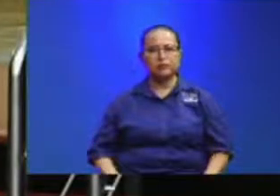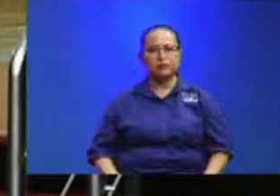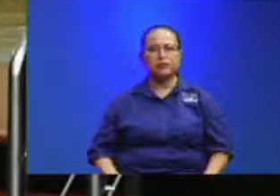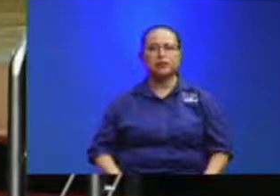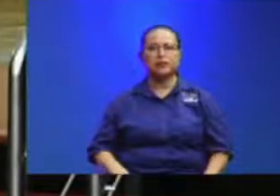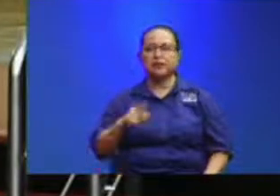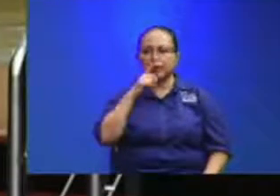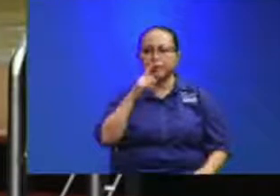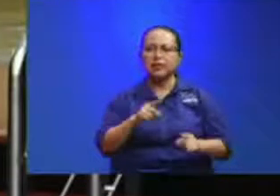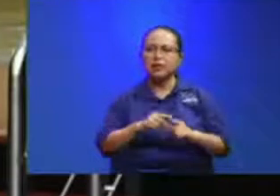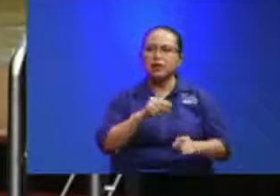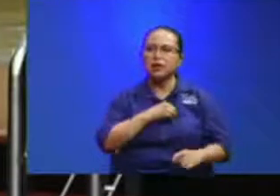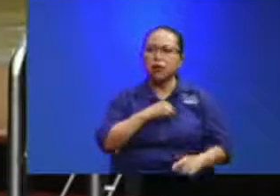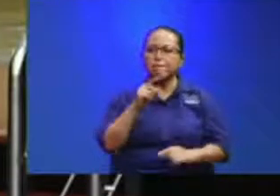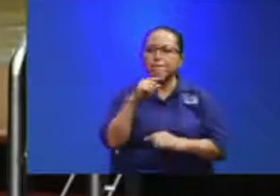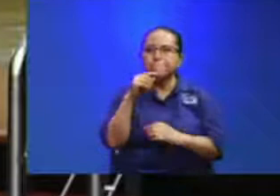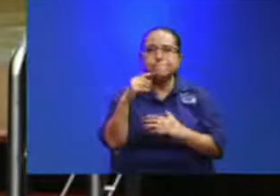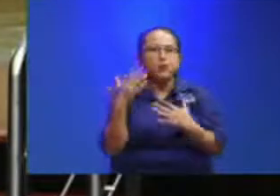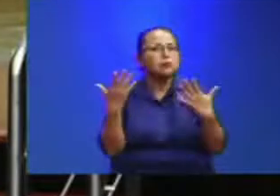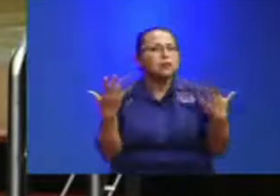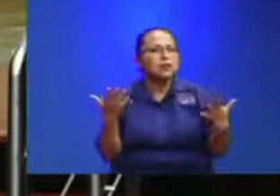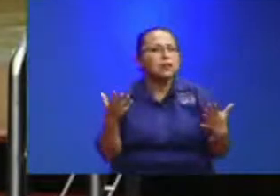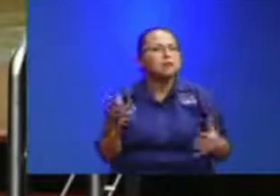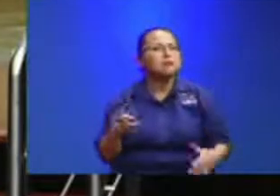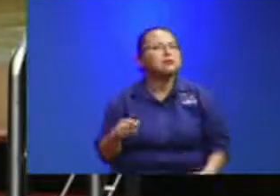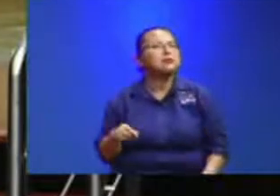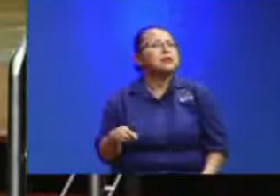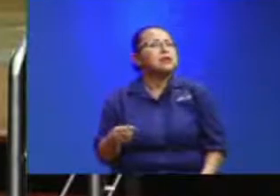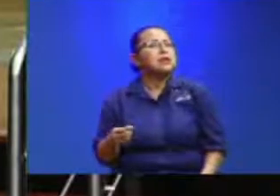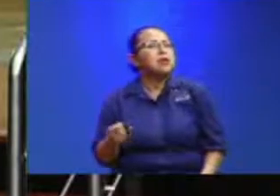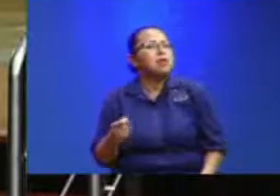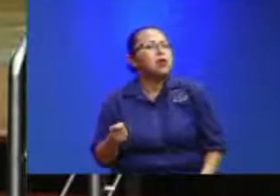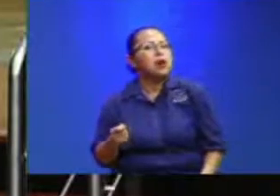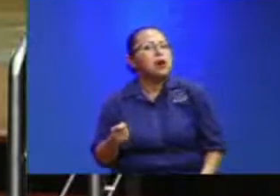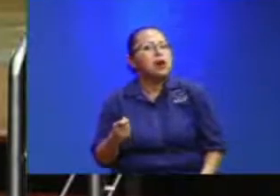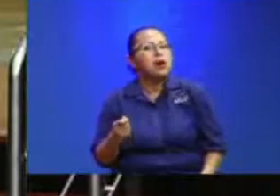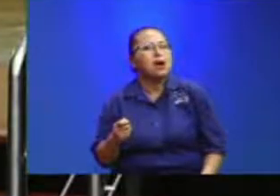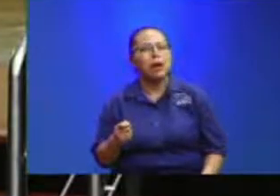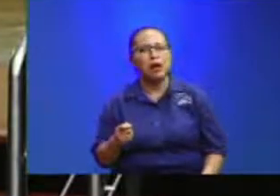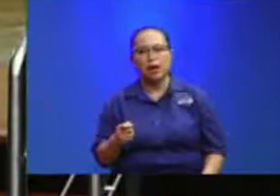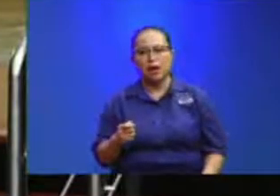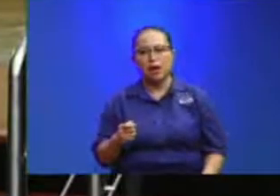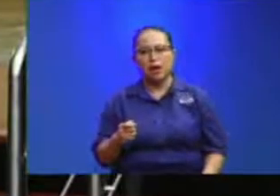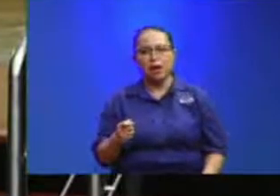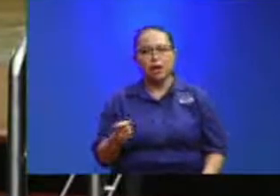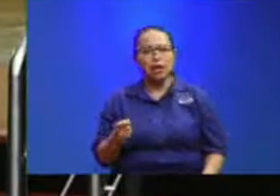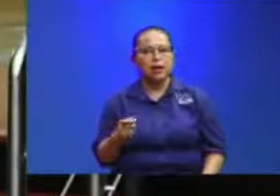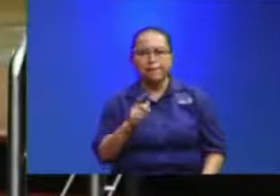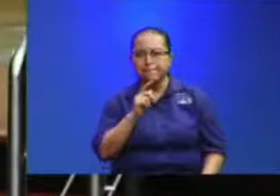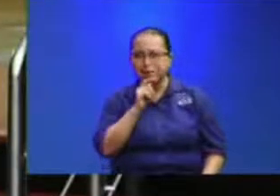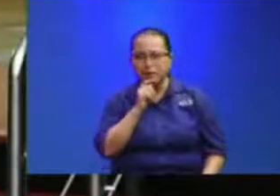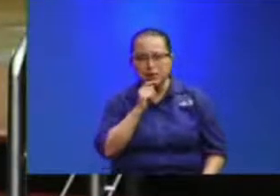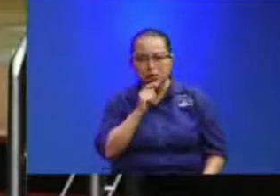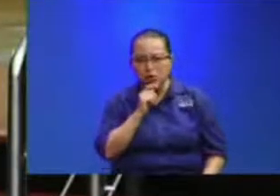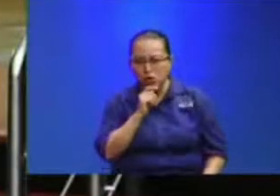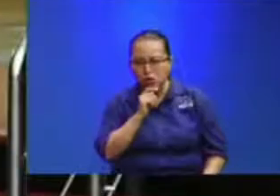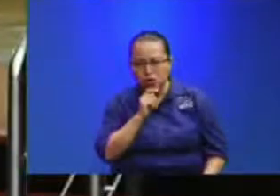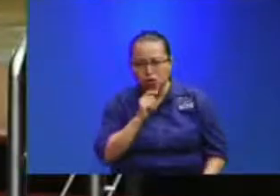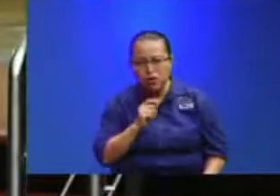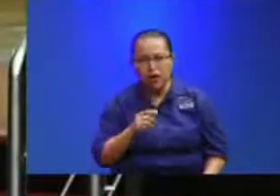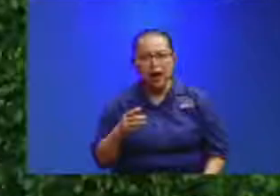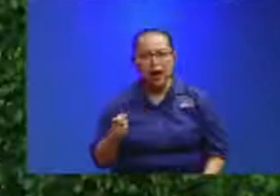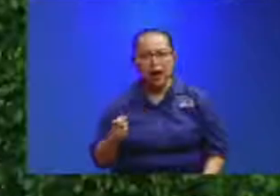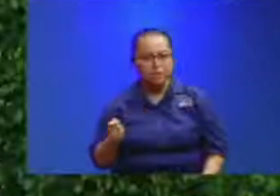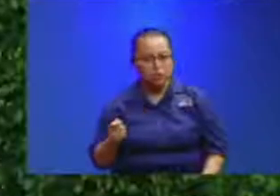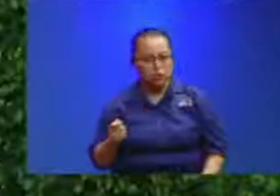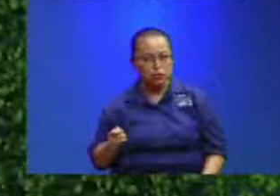amigo a mí yo sé que muchos contestan cristo cristo es mi amigo amigo soy de